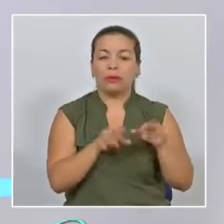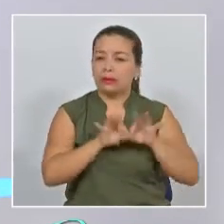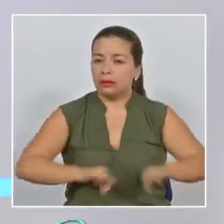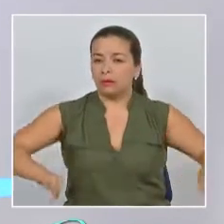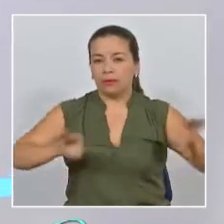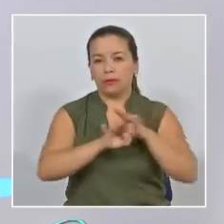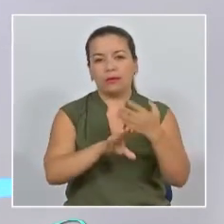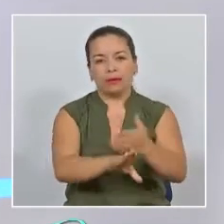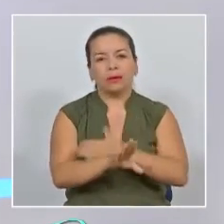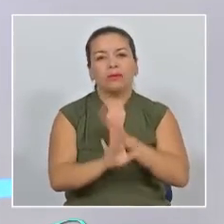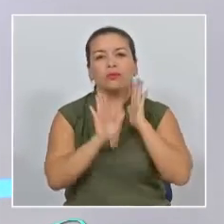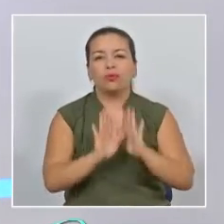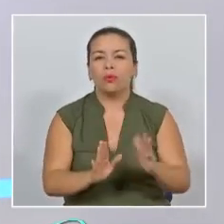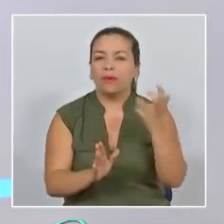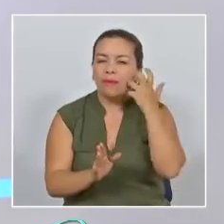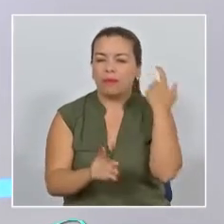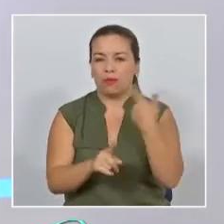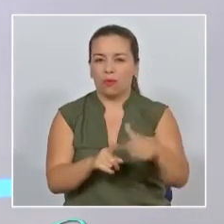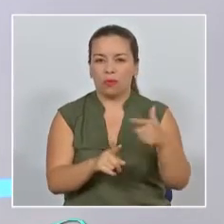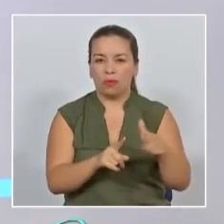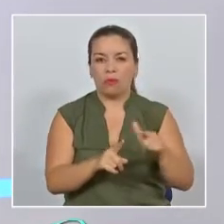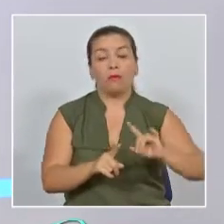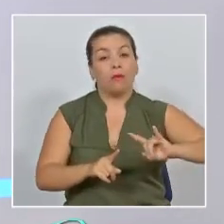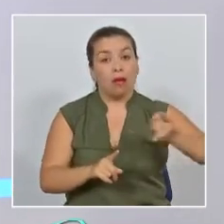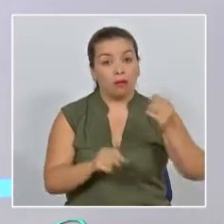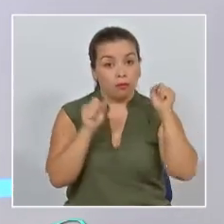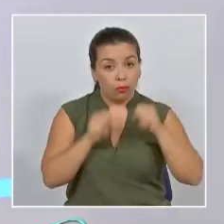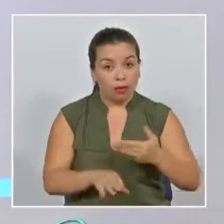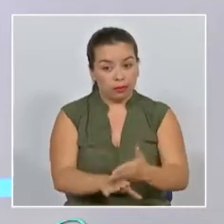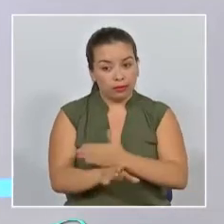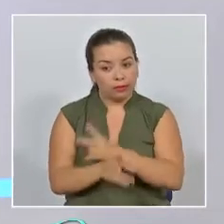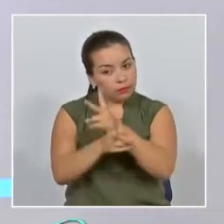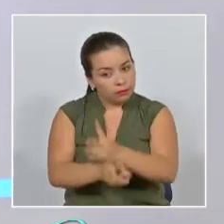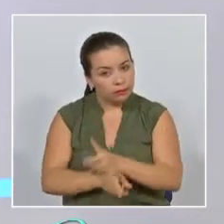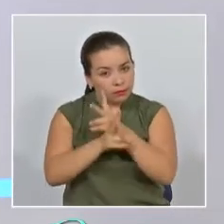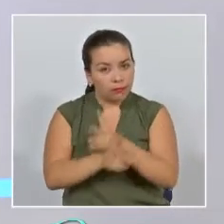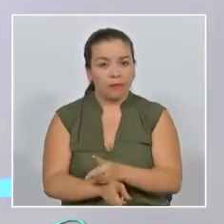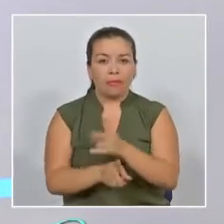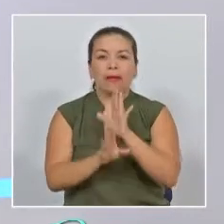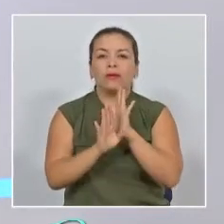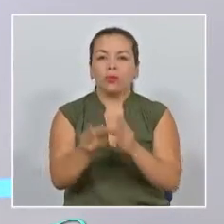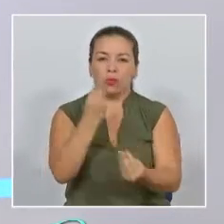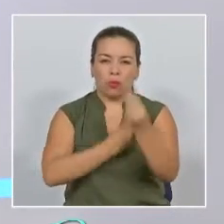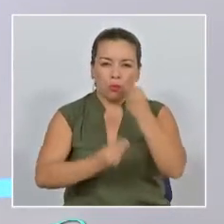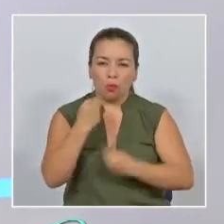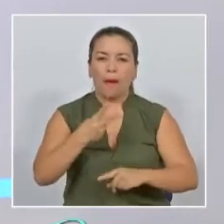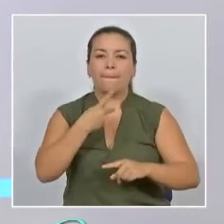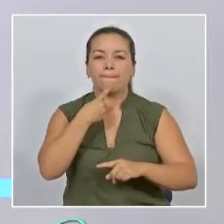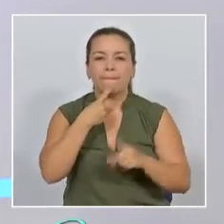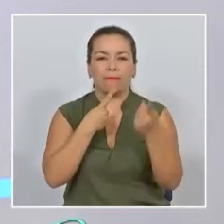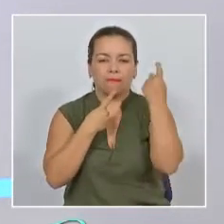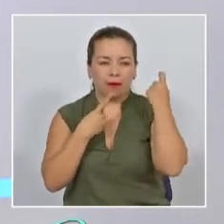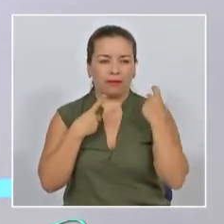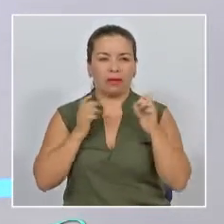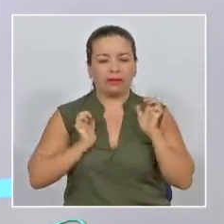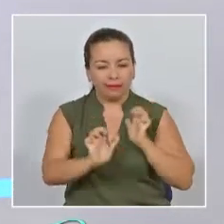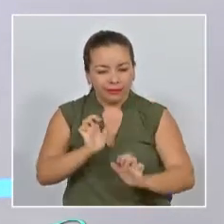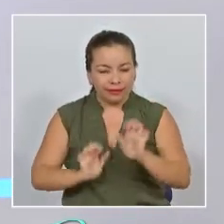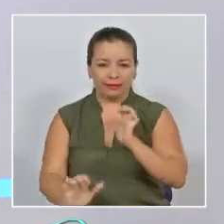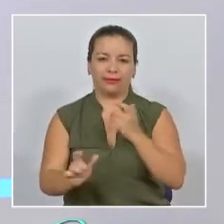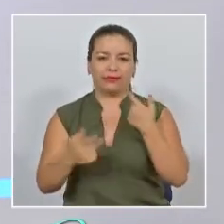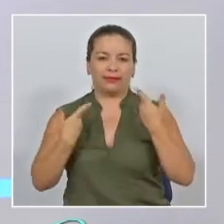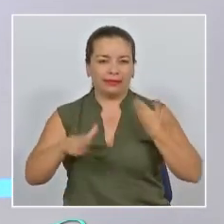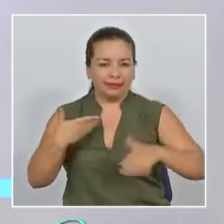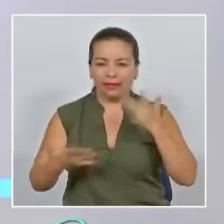enfermedades, muchas de las cuales se podían prevenir fácilmente cuando nosotros les hablamos acá de unas dietas, ayunos, desintoxicaciones,